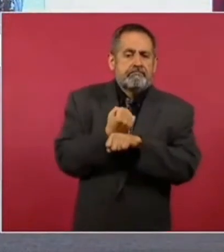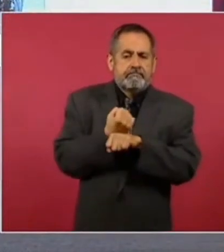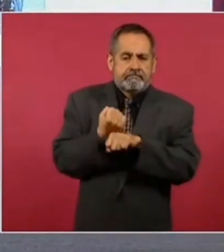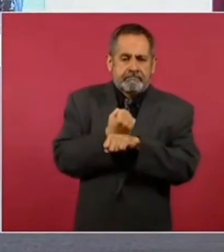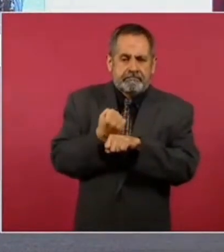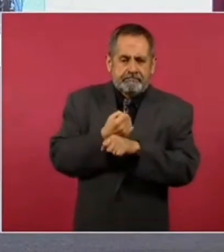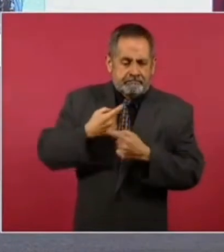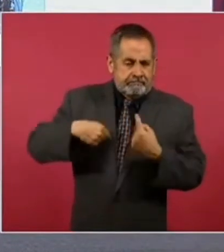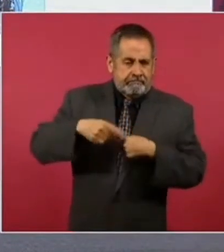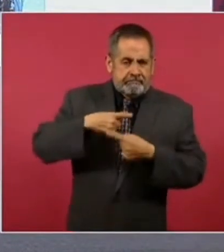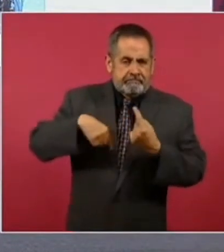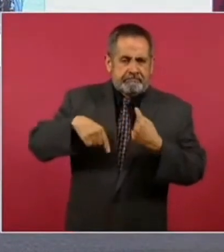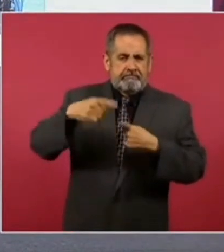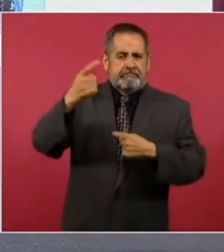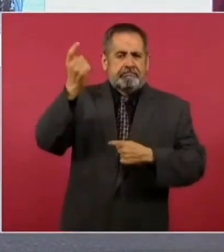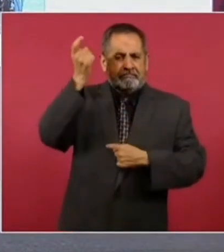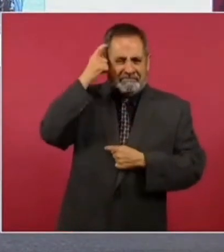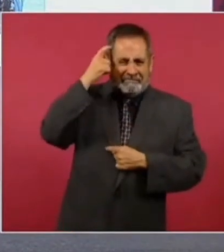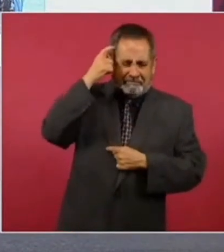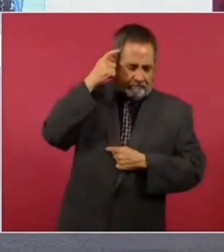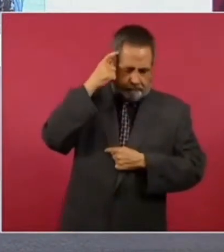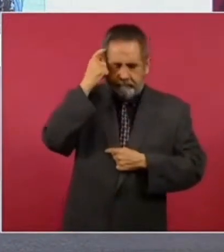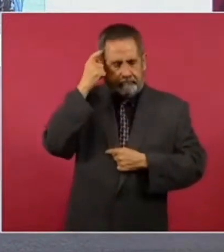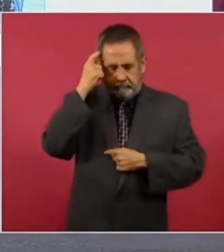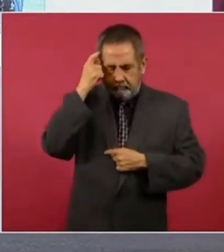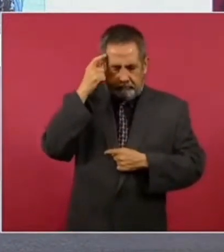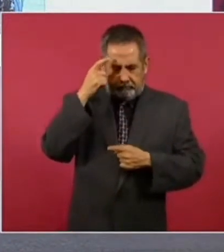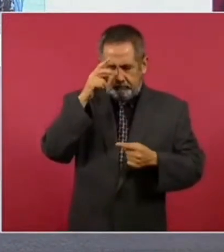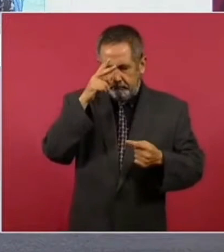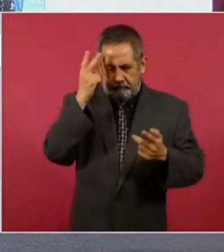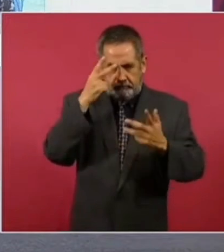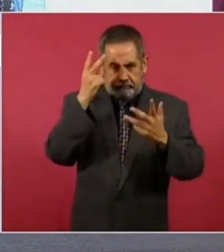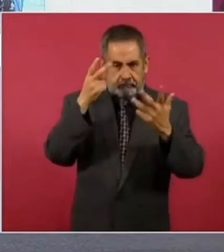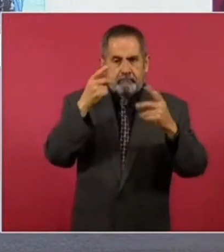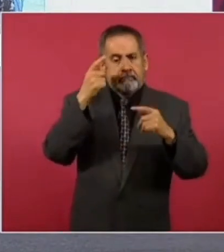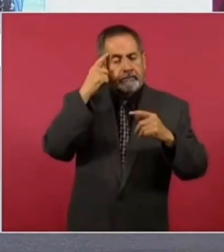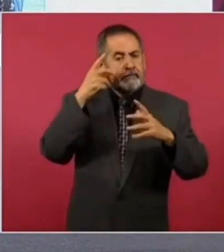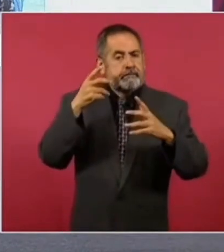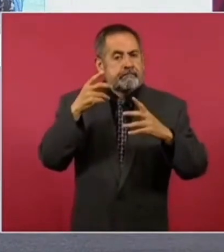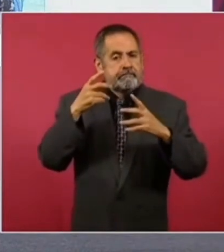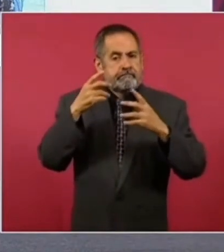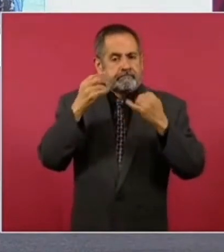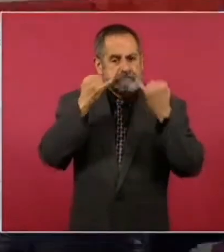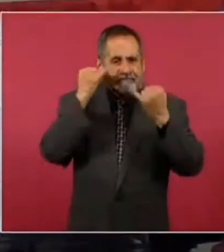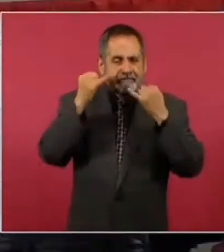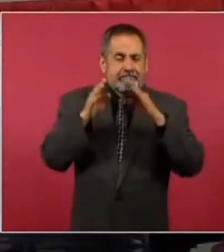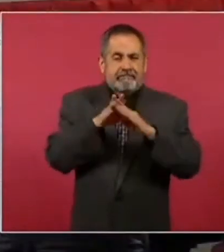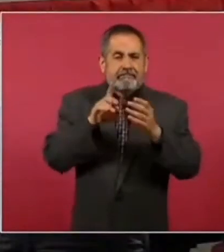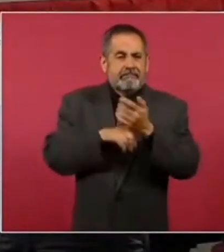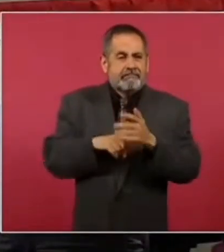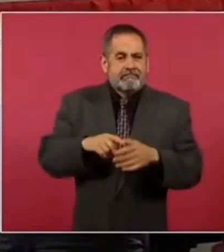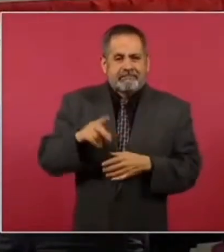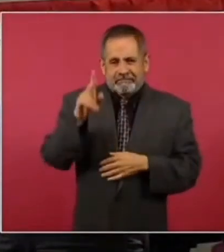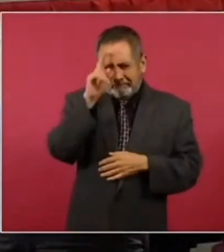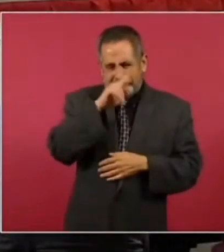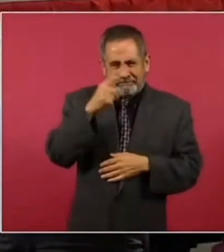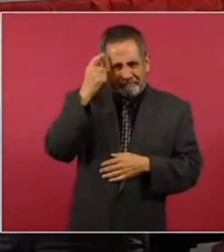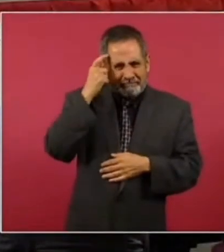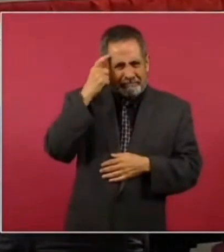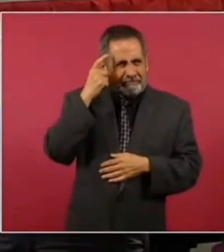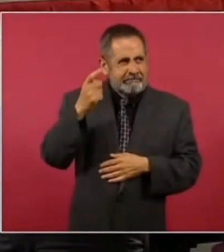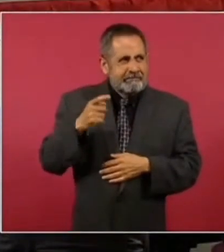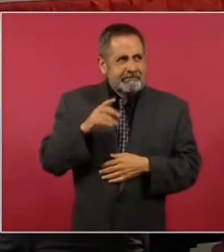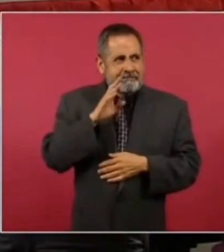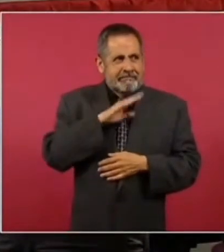la función cerebral y causan los efectos tanto adictivos como los efectos de perturbación